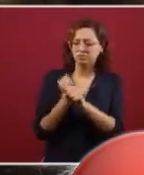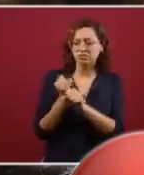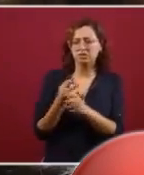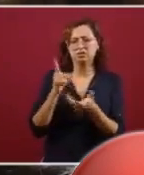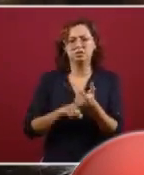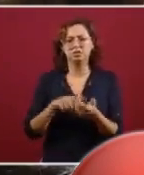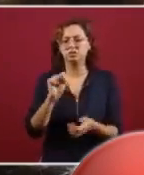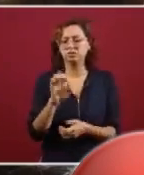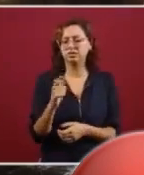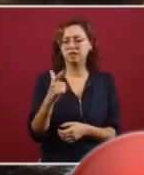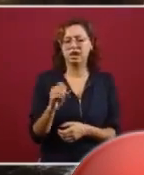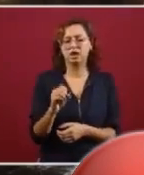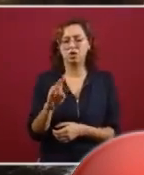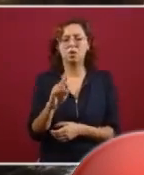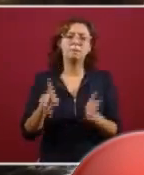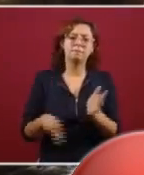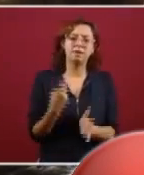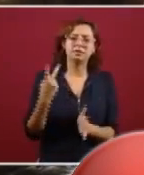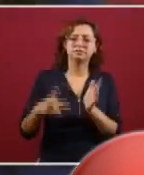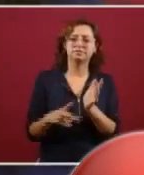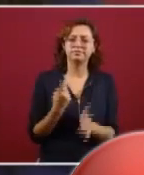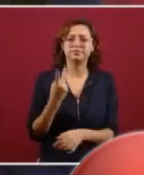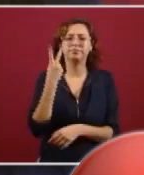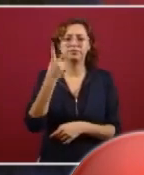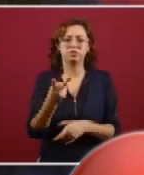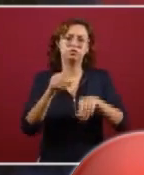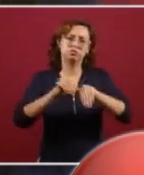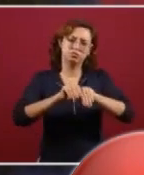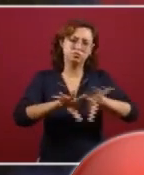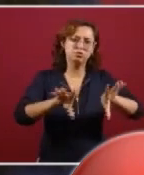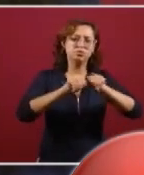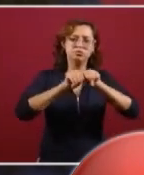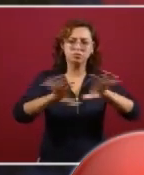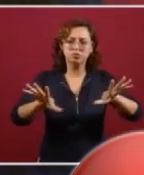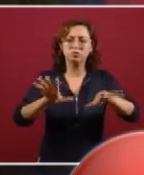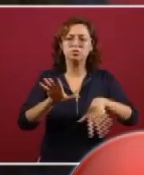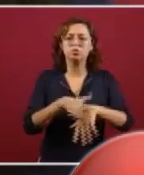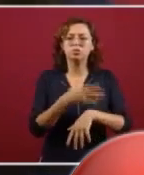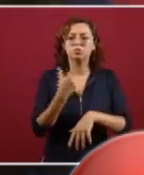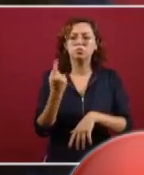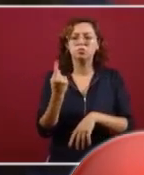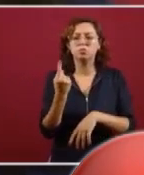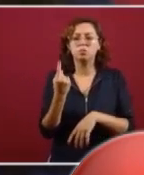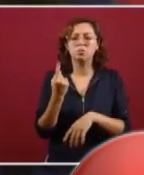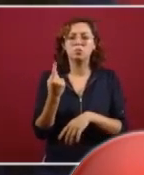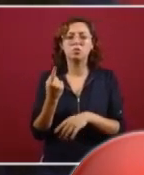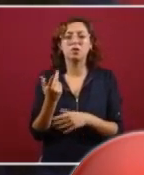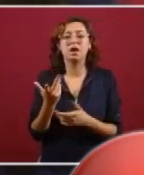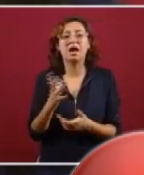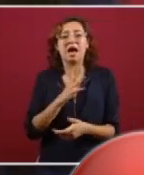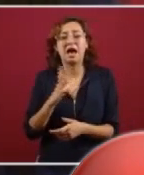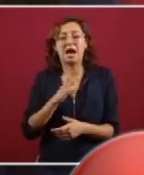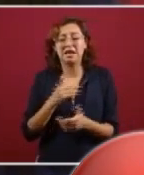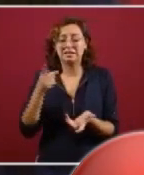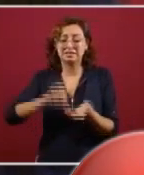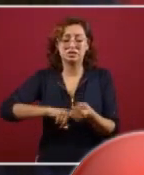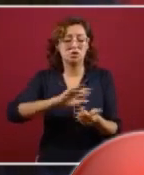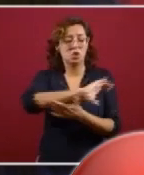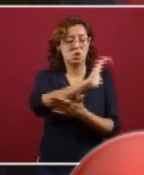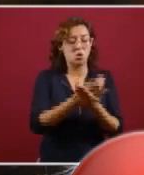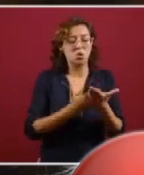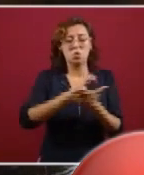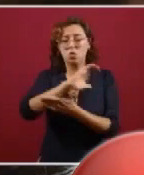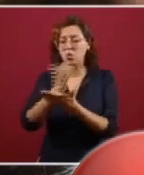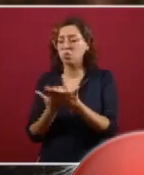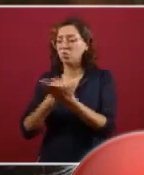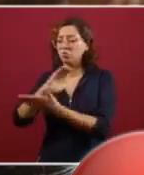ya publicamos dos reportajes y vamos a seguir publicando, porque resulta que hay centenas de contratos que se hicieron